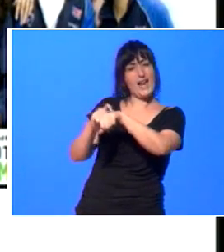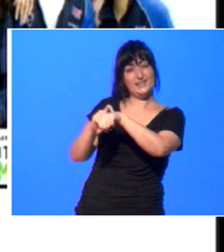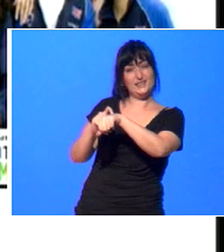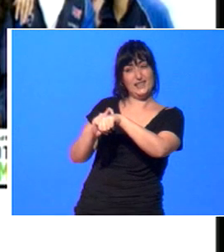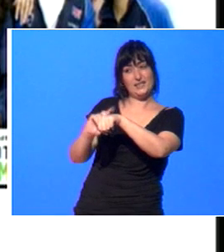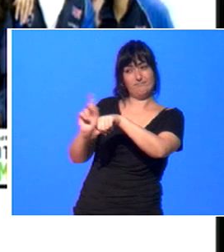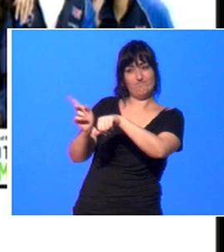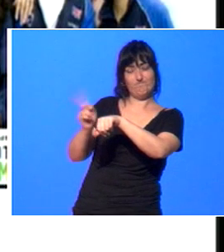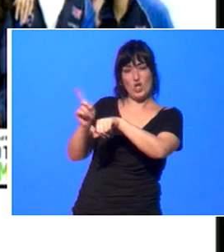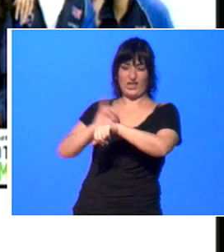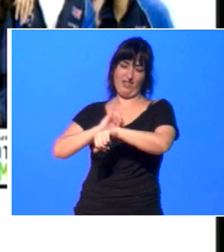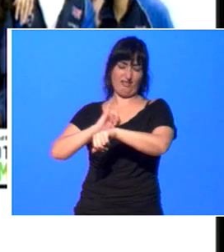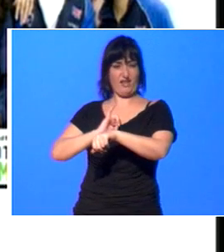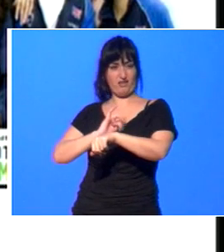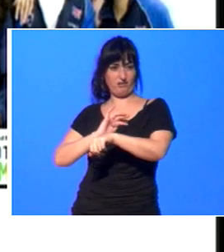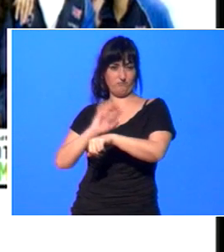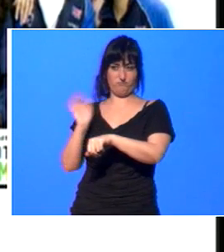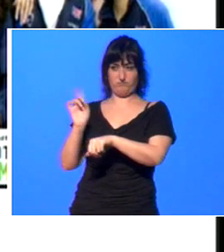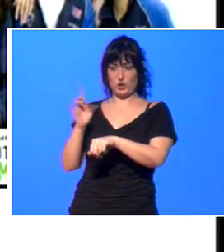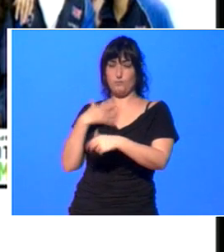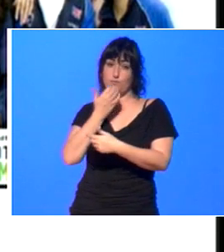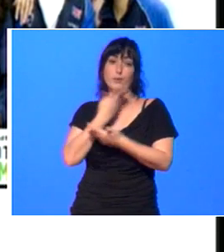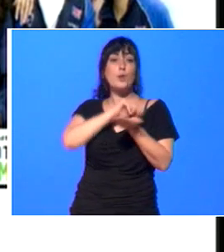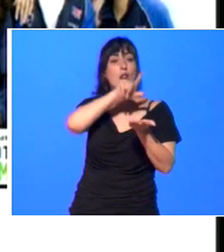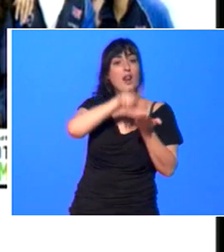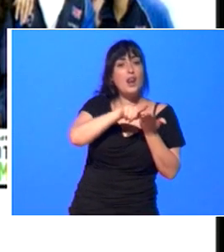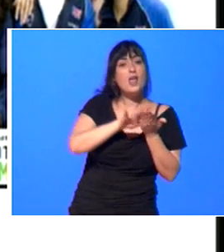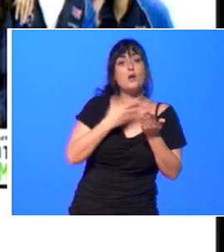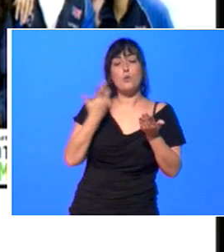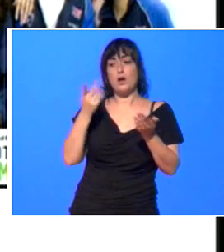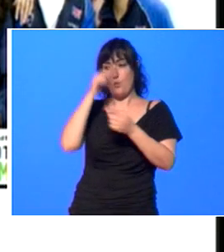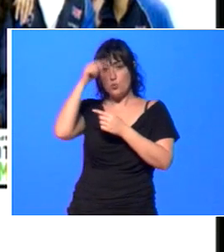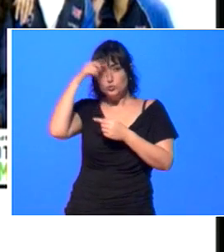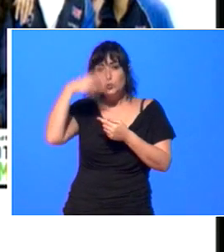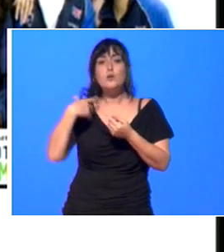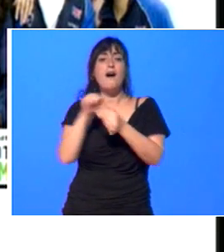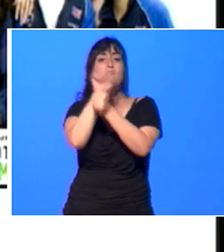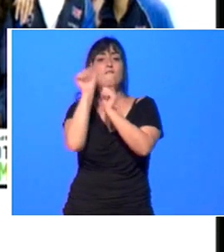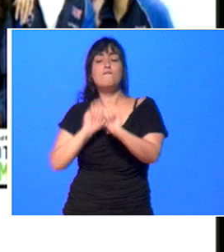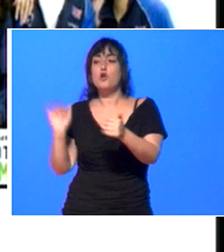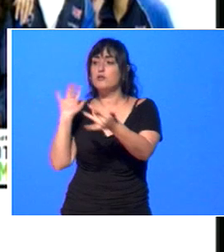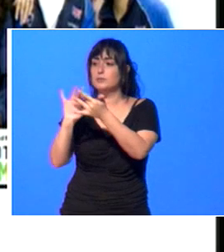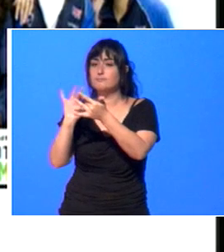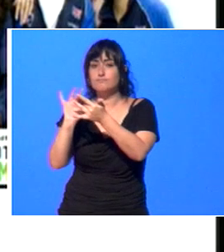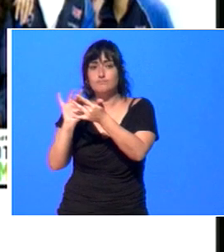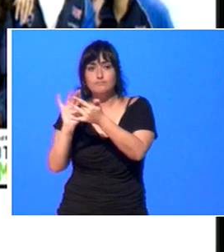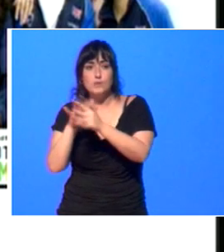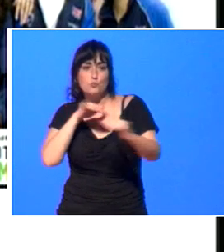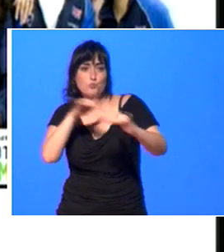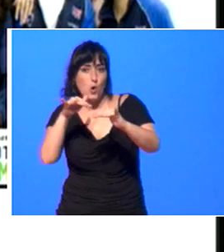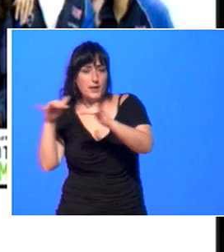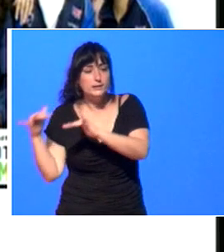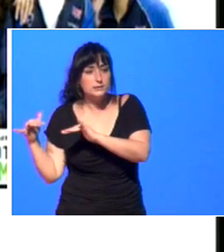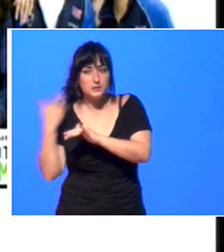elementos de su identidad, su lengua, su cultura, su forma de relacionarse, de ver, de desplazarse, de oír, de moverse, sino